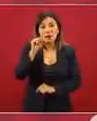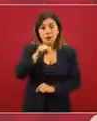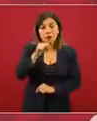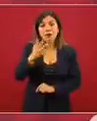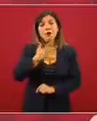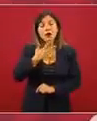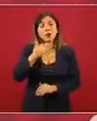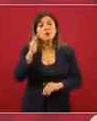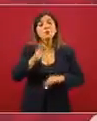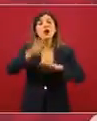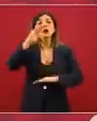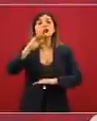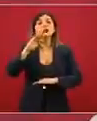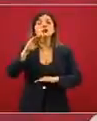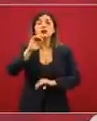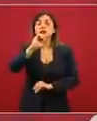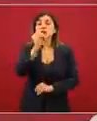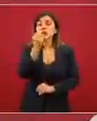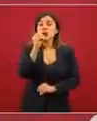tenemos un aumento de el